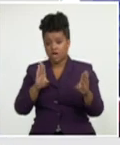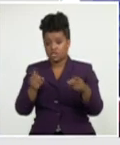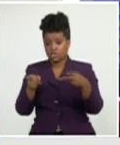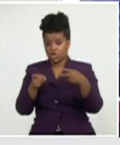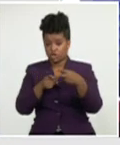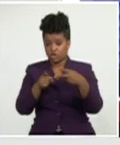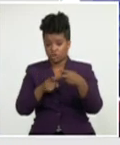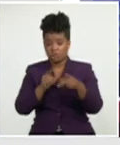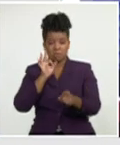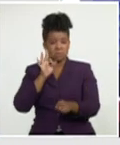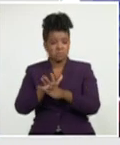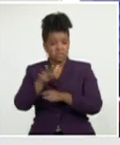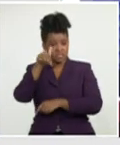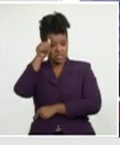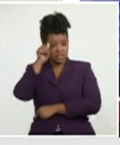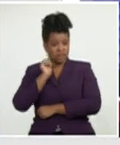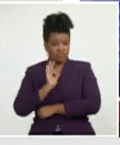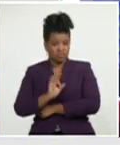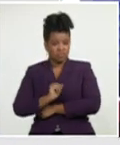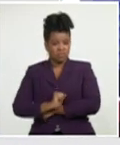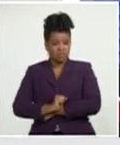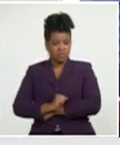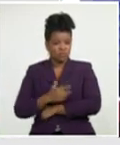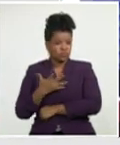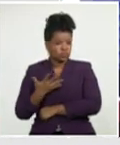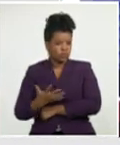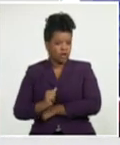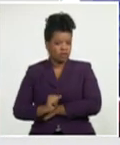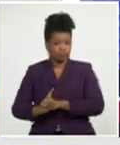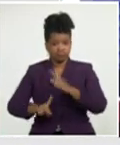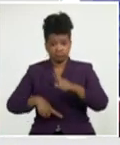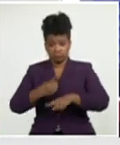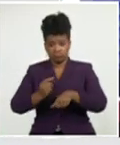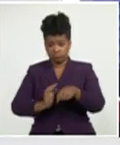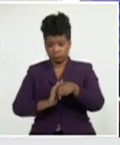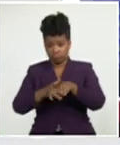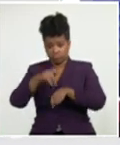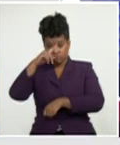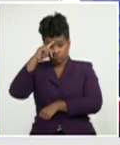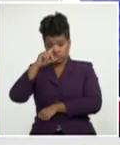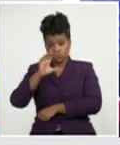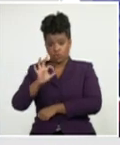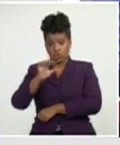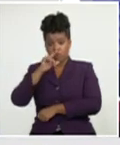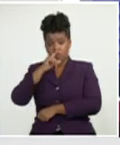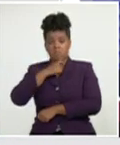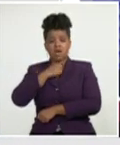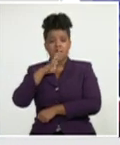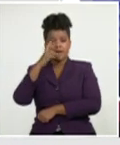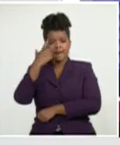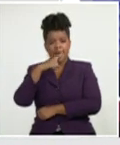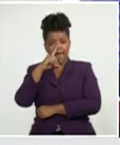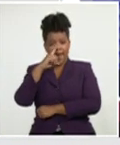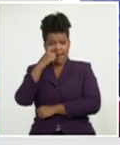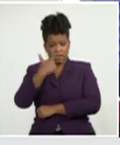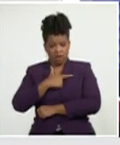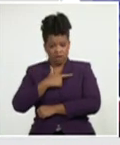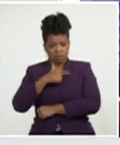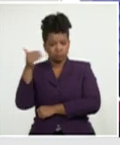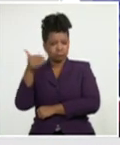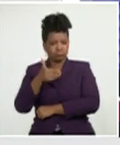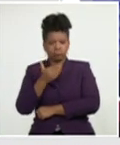comenzaba este sábado, del candidato vacunal anti-COVID-19 Soberana Plus. Aquí tuvimos al doctor Ochoa, y